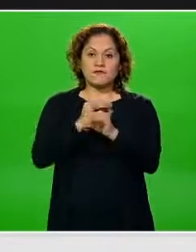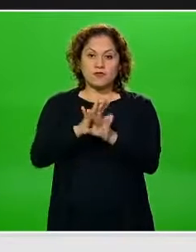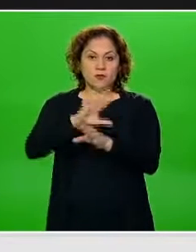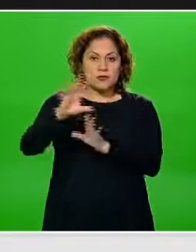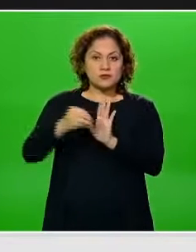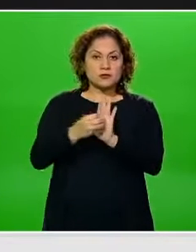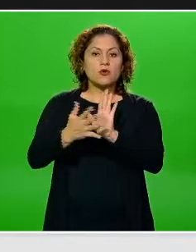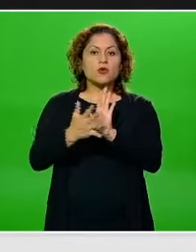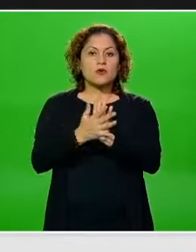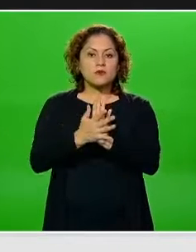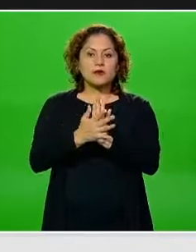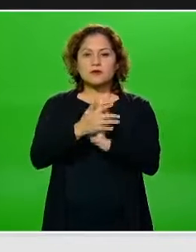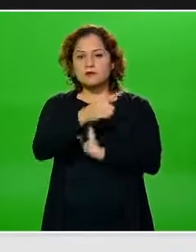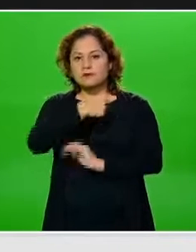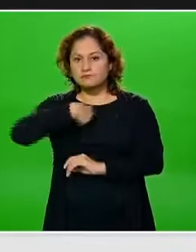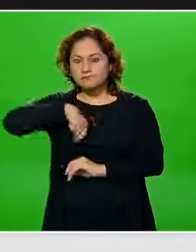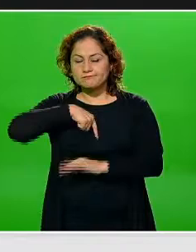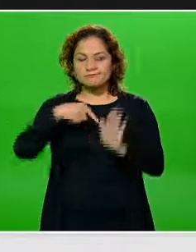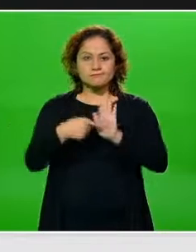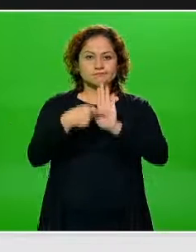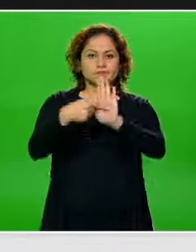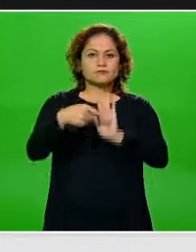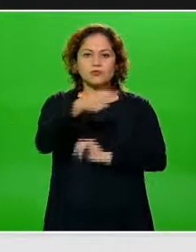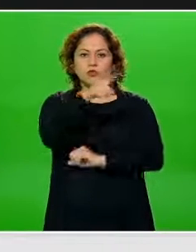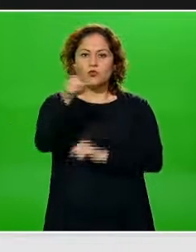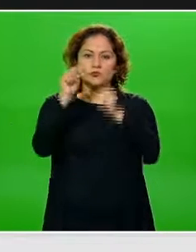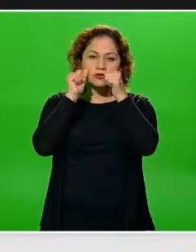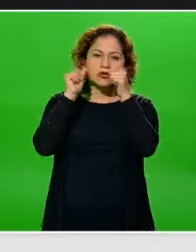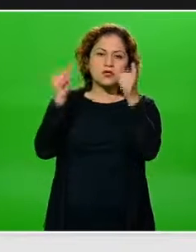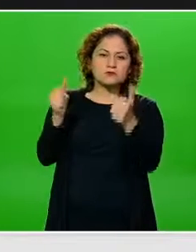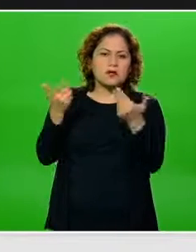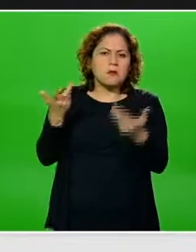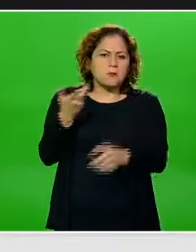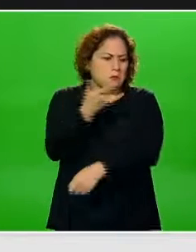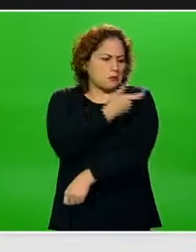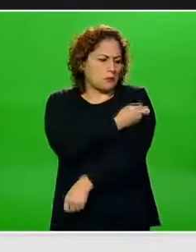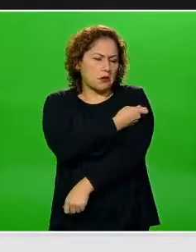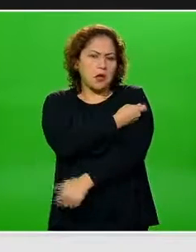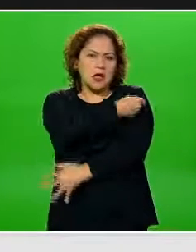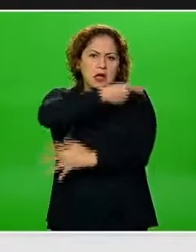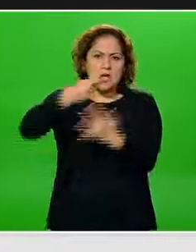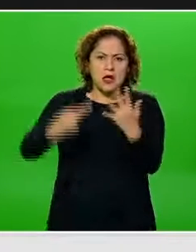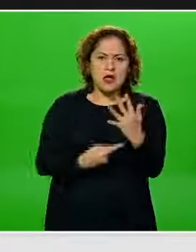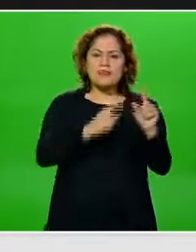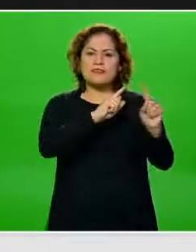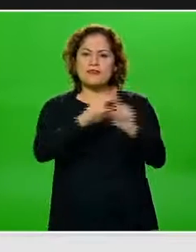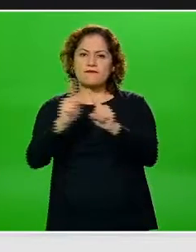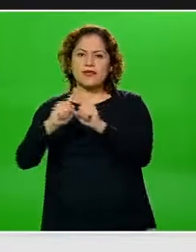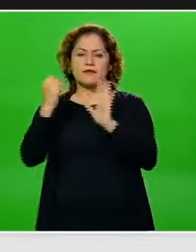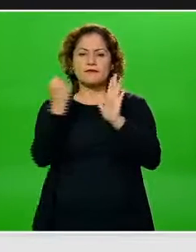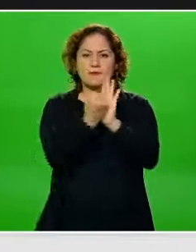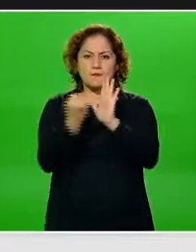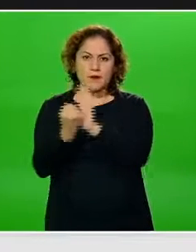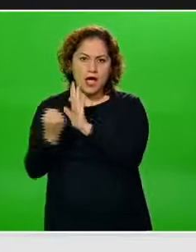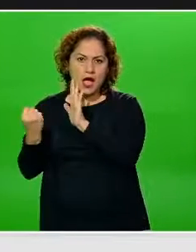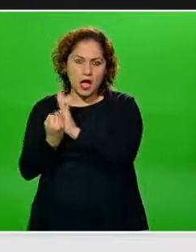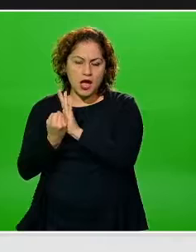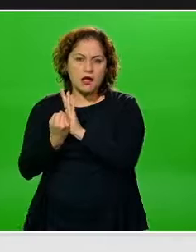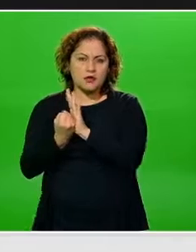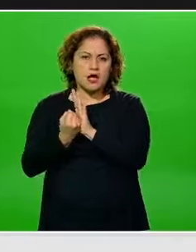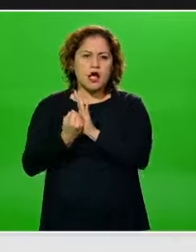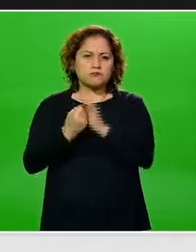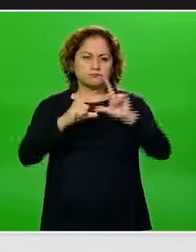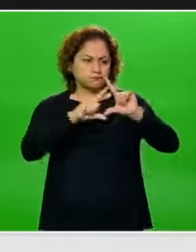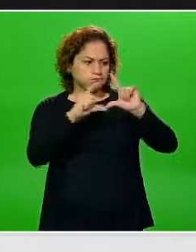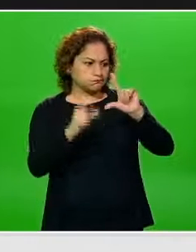a la seguridad, que los 5 tipos de vacunas, 5 marcas de vacuna que hasta el momento se están distribuyendo en